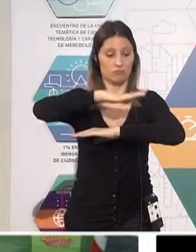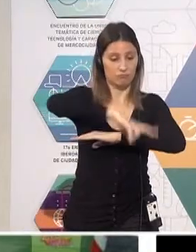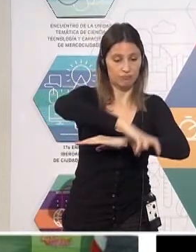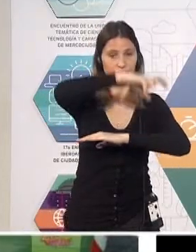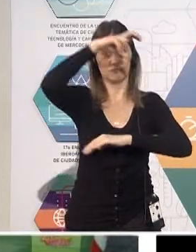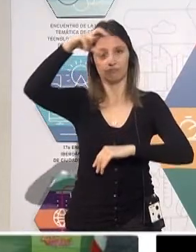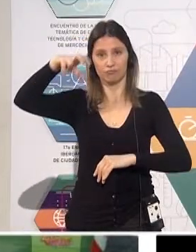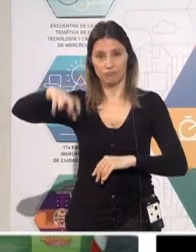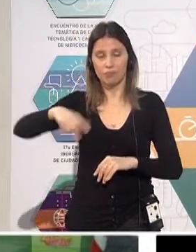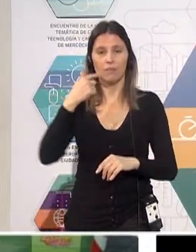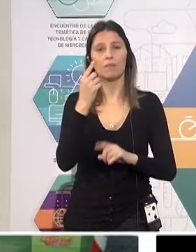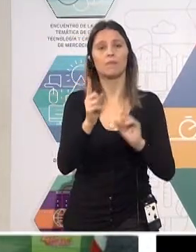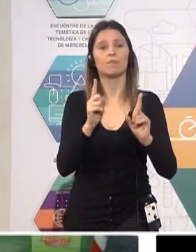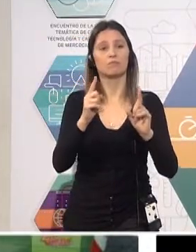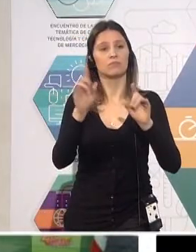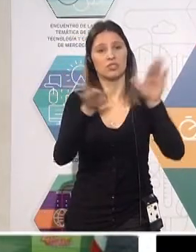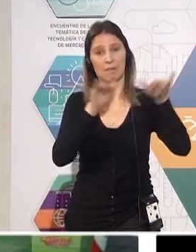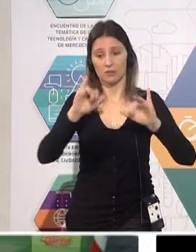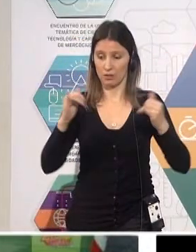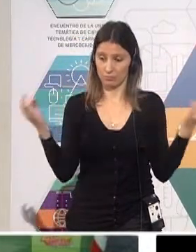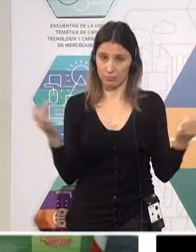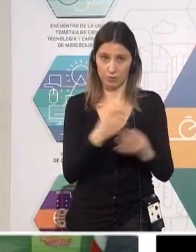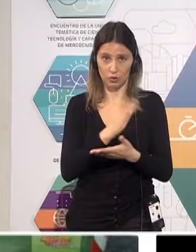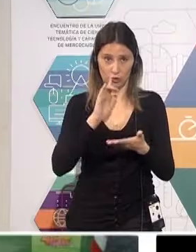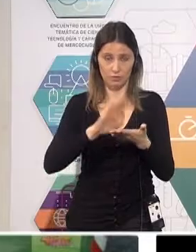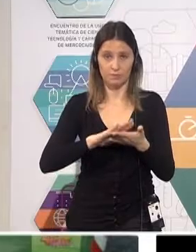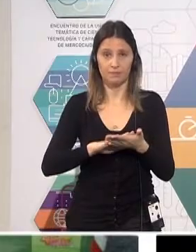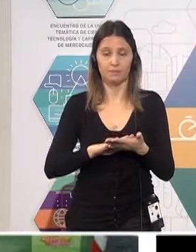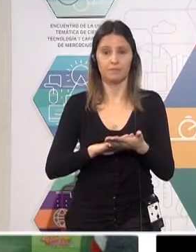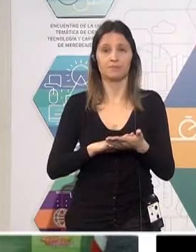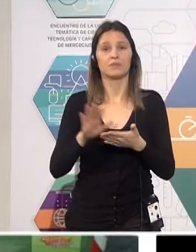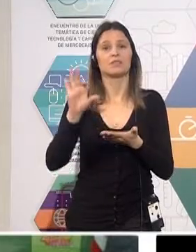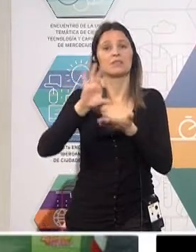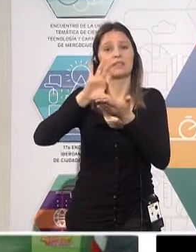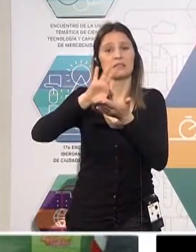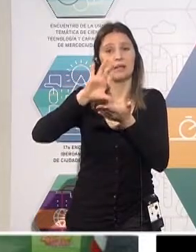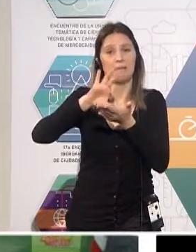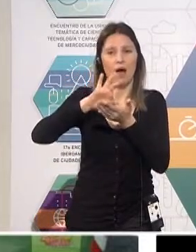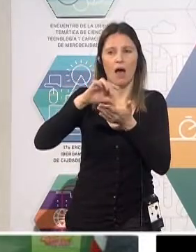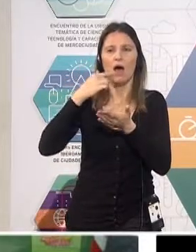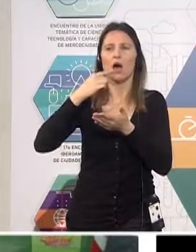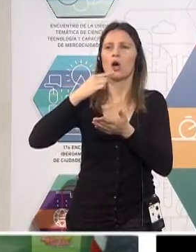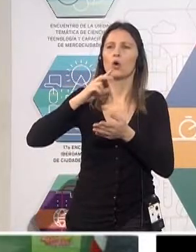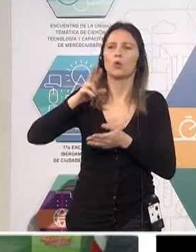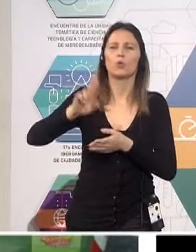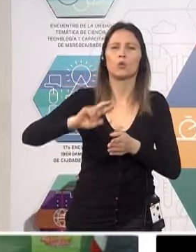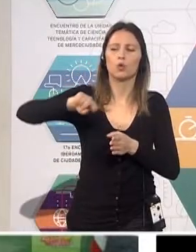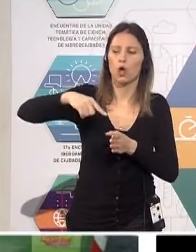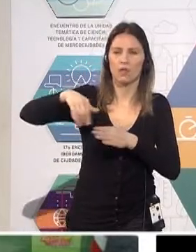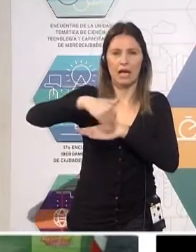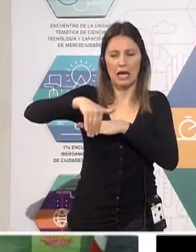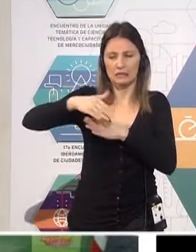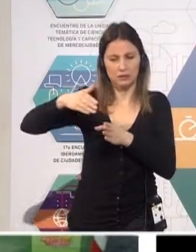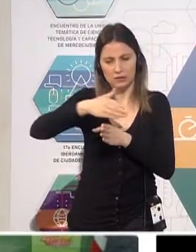concreta que se está implantando qué es un sistema de ruteo con equipamiento a bordo de los